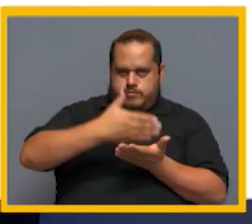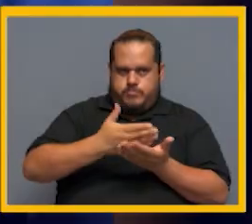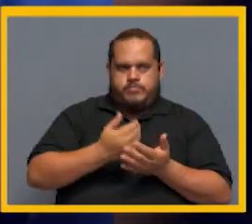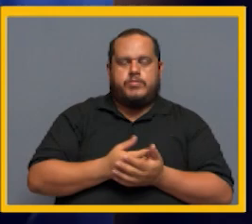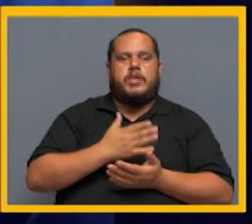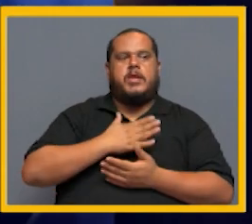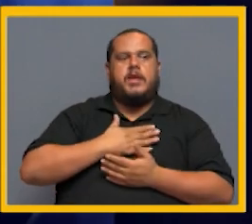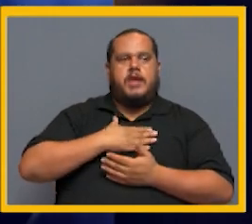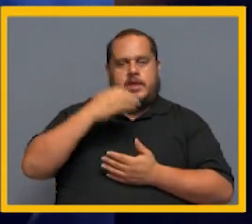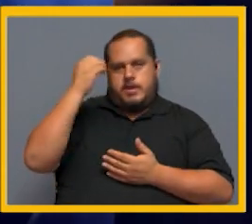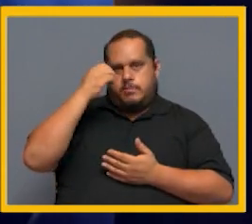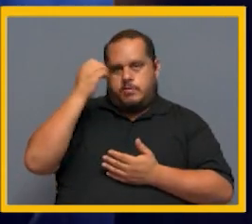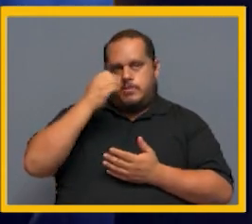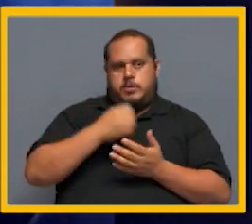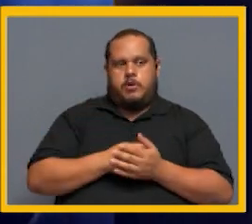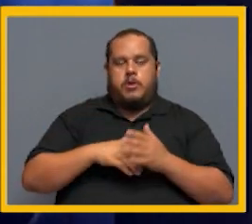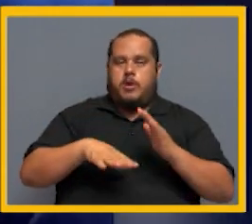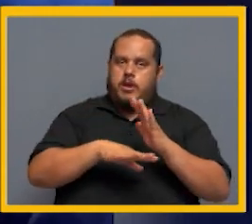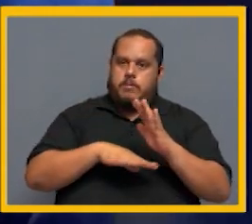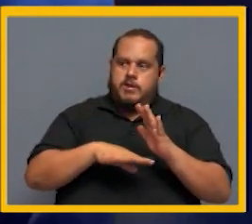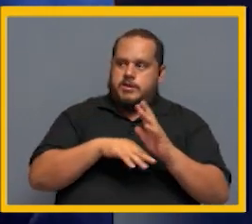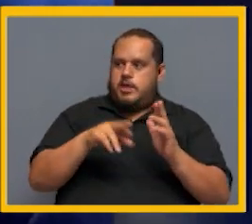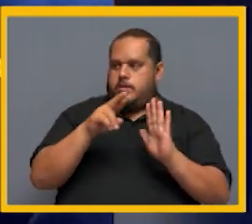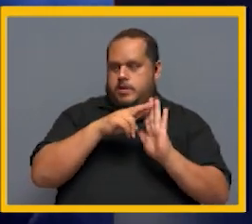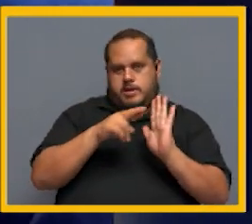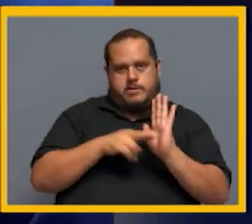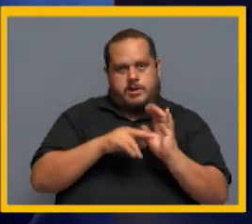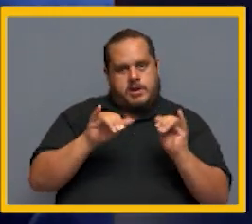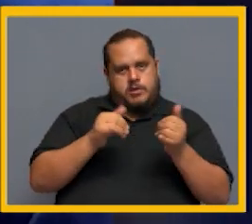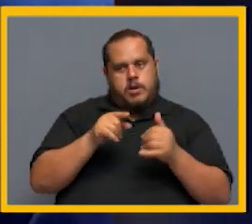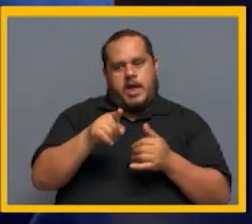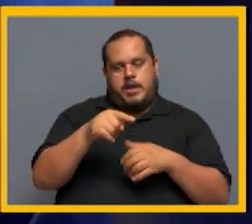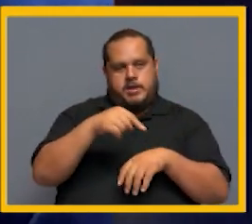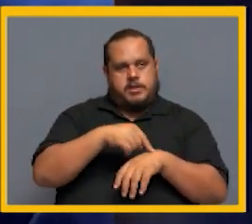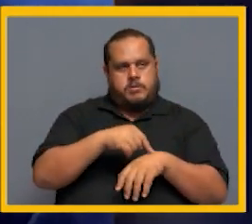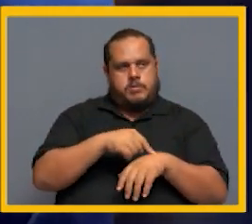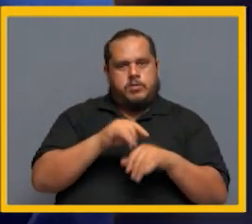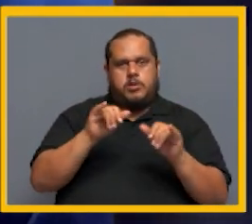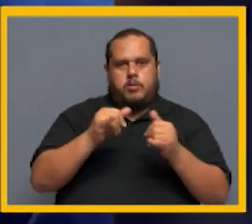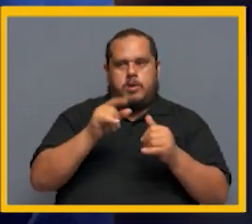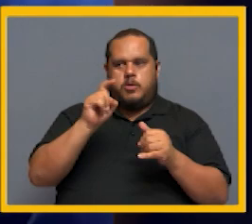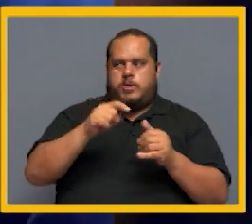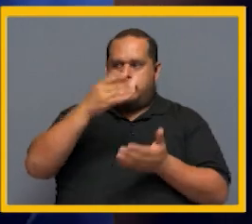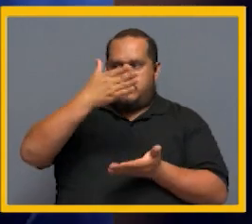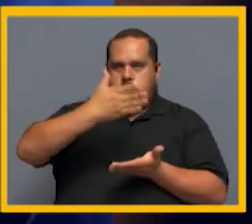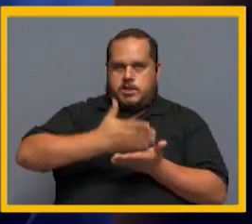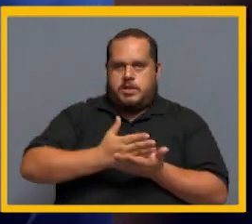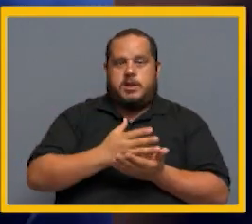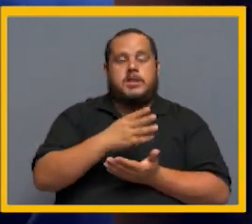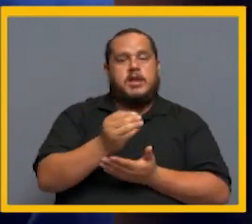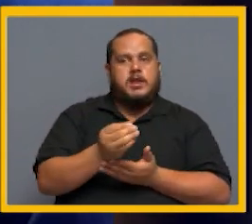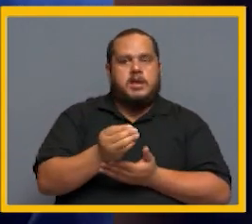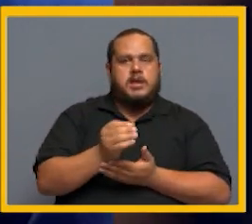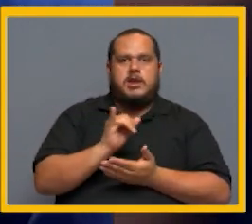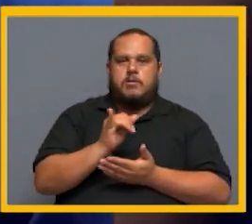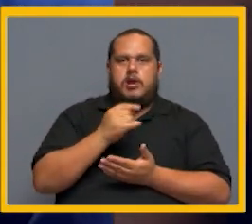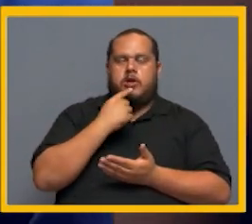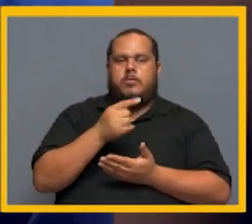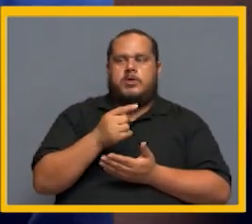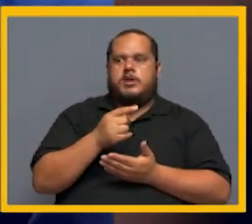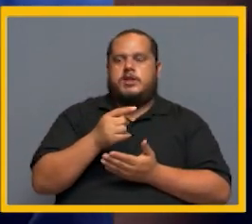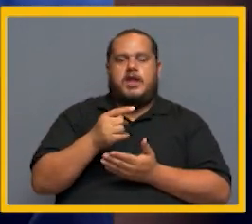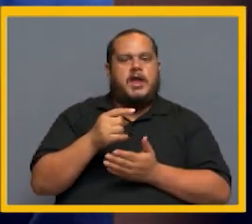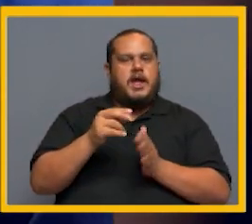mi opinión, basado en la regla de juego, ahí en ese momento el juego debió detenerse. Y como dice la regla de juego,